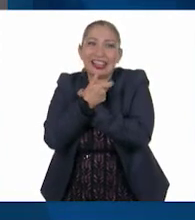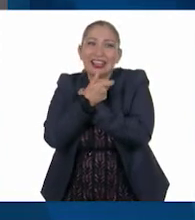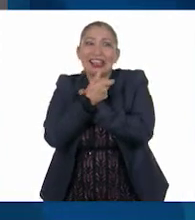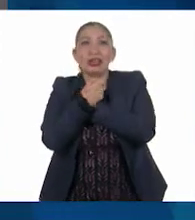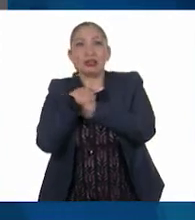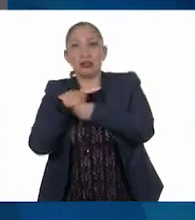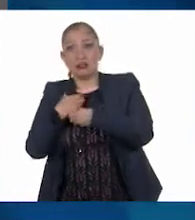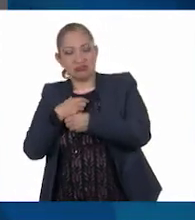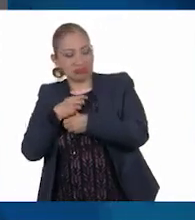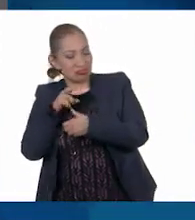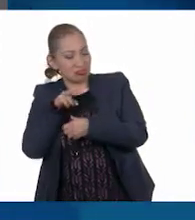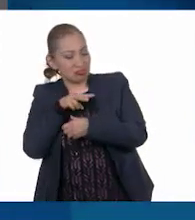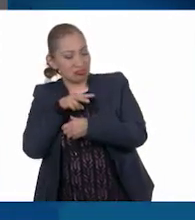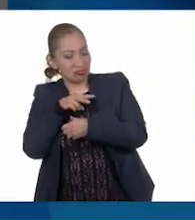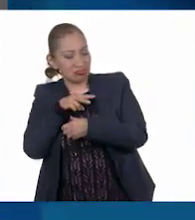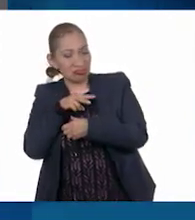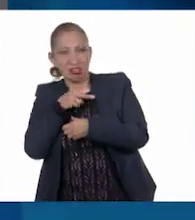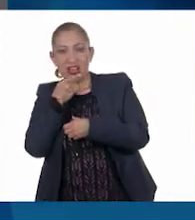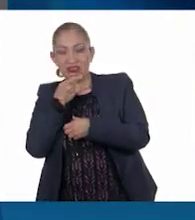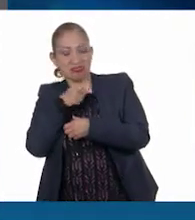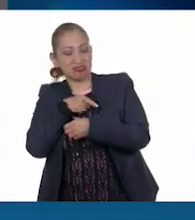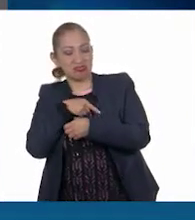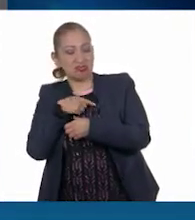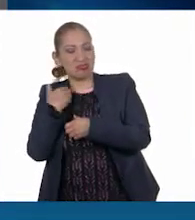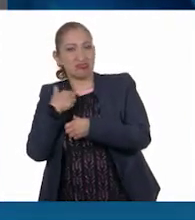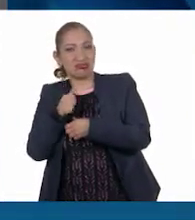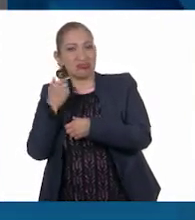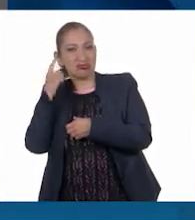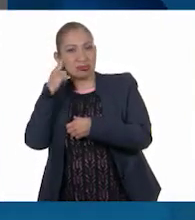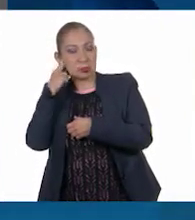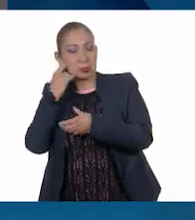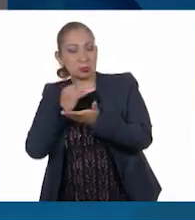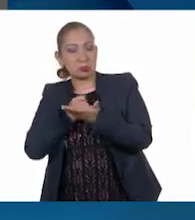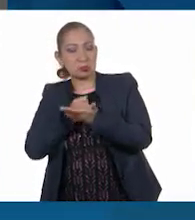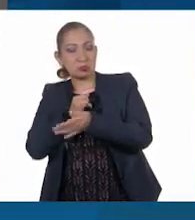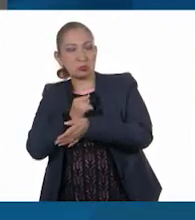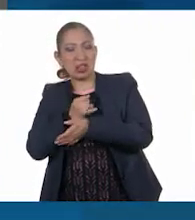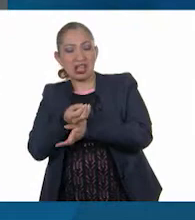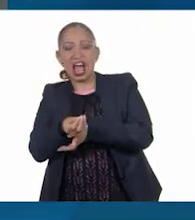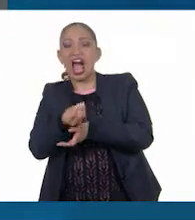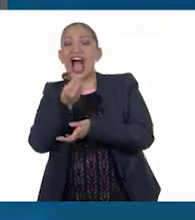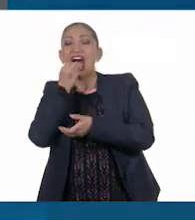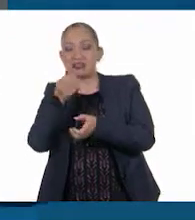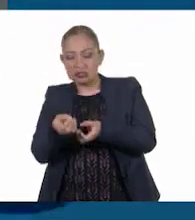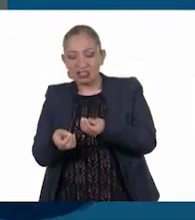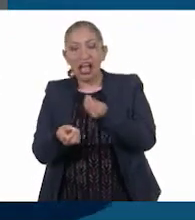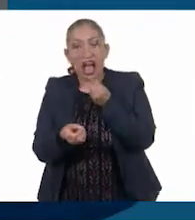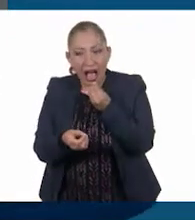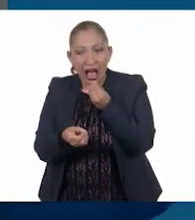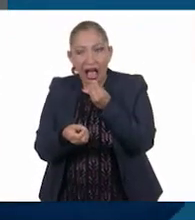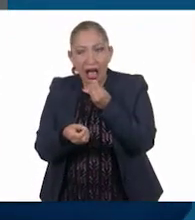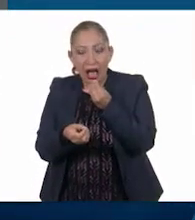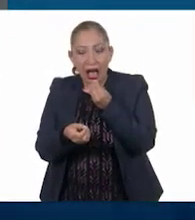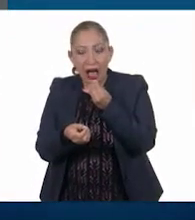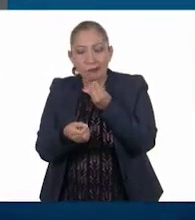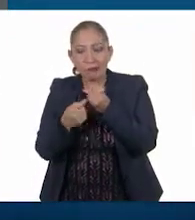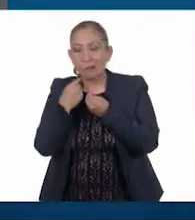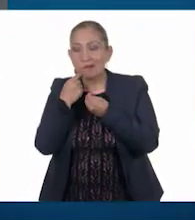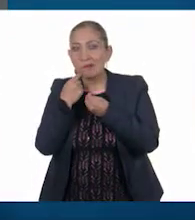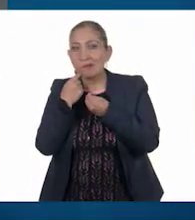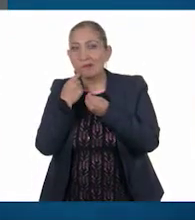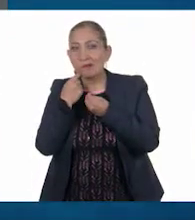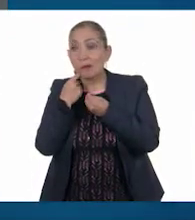pero el dragón no se contentó con las palabras de Trucas, así que decidió comérselo. Pero antes de comérselo, tenía